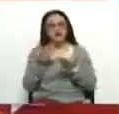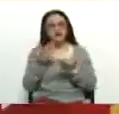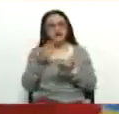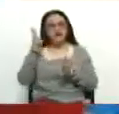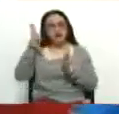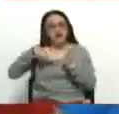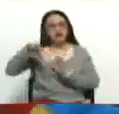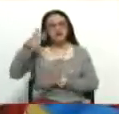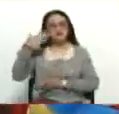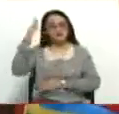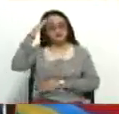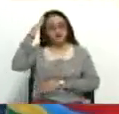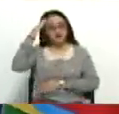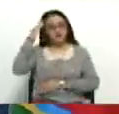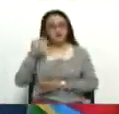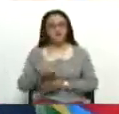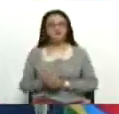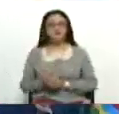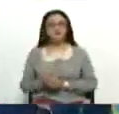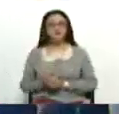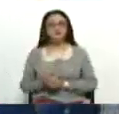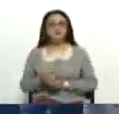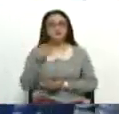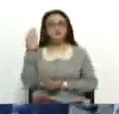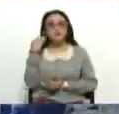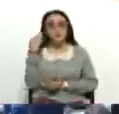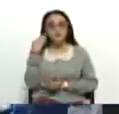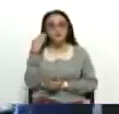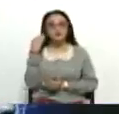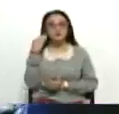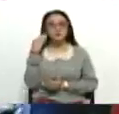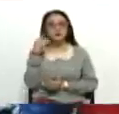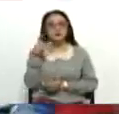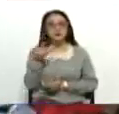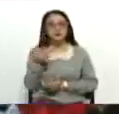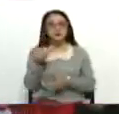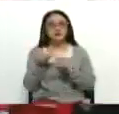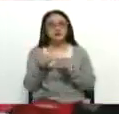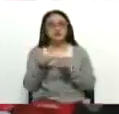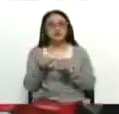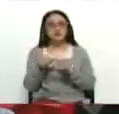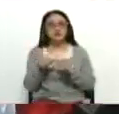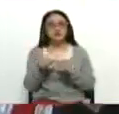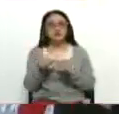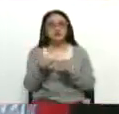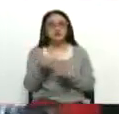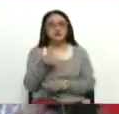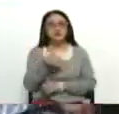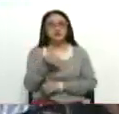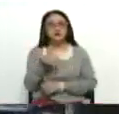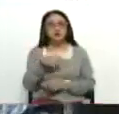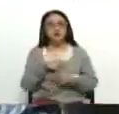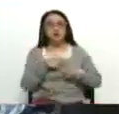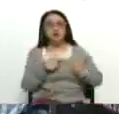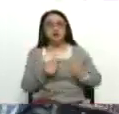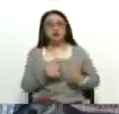Ese accionar, ese pensamiento robinsoniano que se queda y se mantiene en cada uno de los